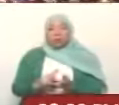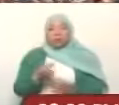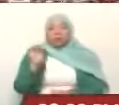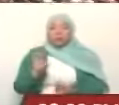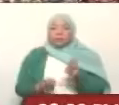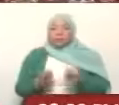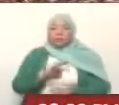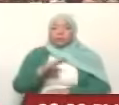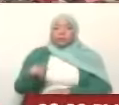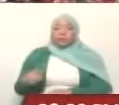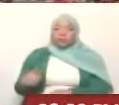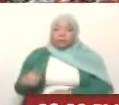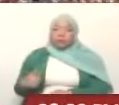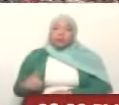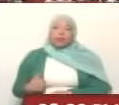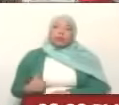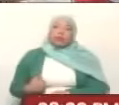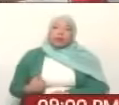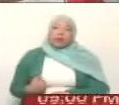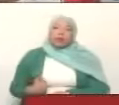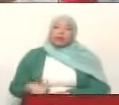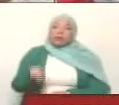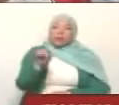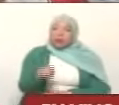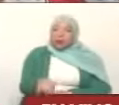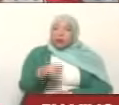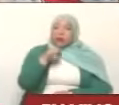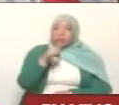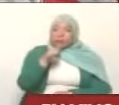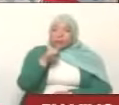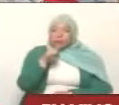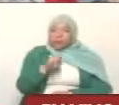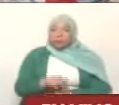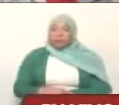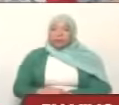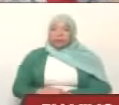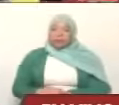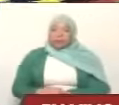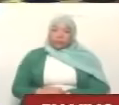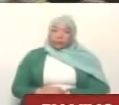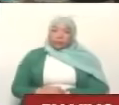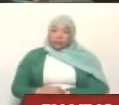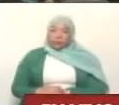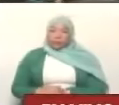Colmenares, Joxen Alvarado y también estuvo